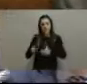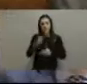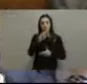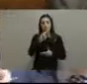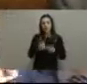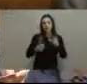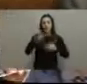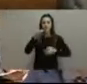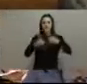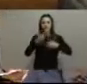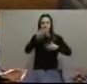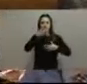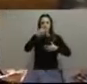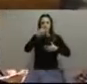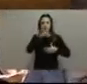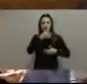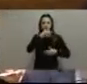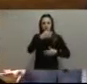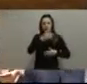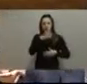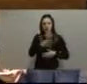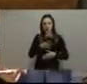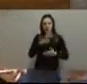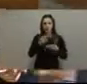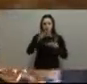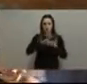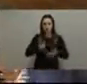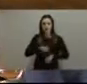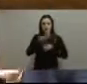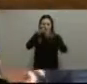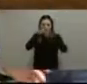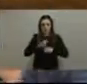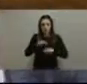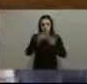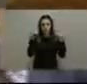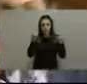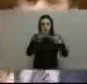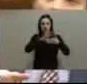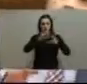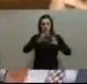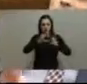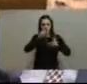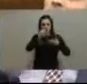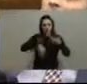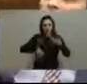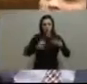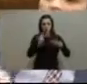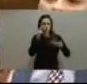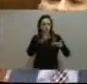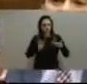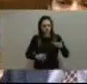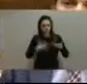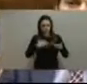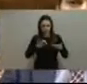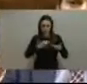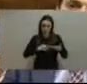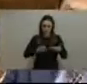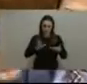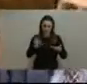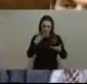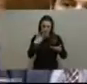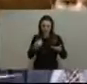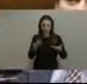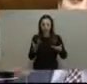palabras, su reacción cuando fue publicado este informe en los medios de comunicación, que yo es cuando la pude ver, como usted comprenderá, su